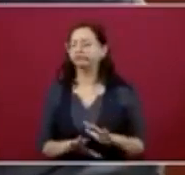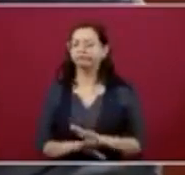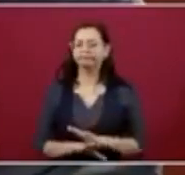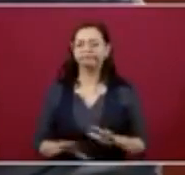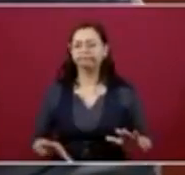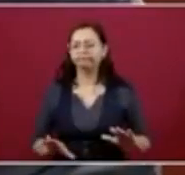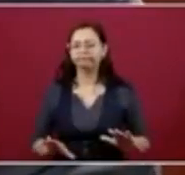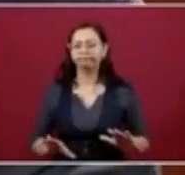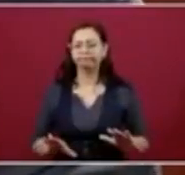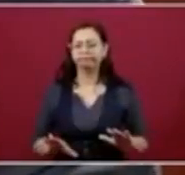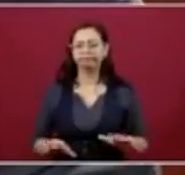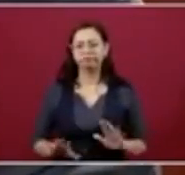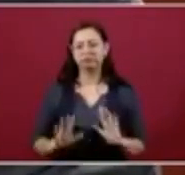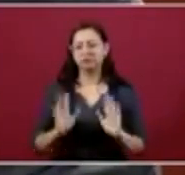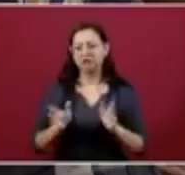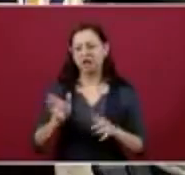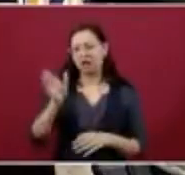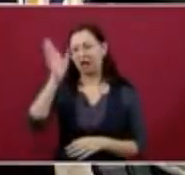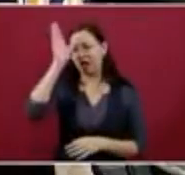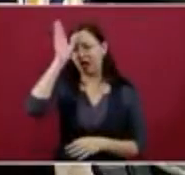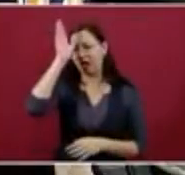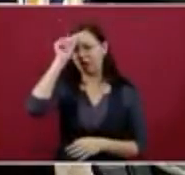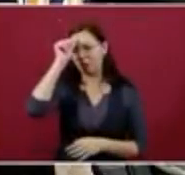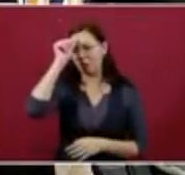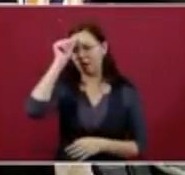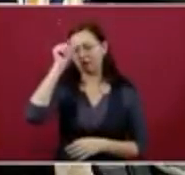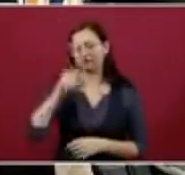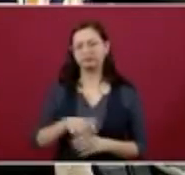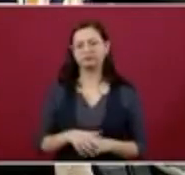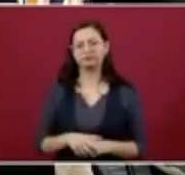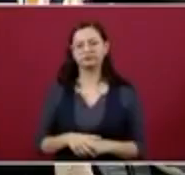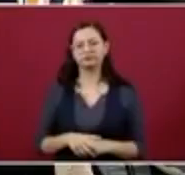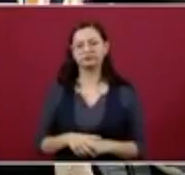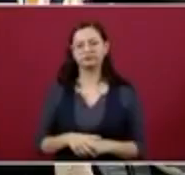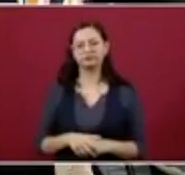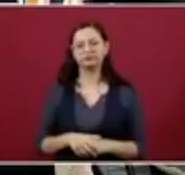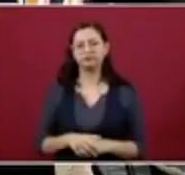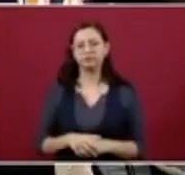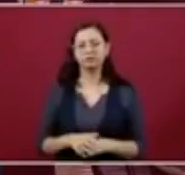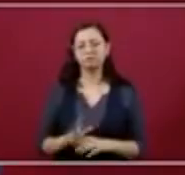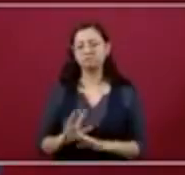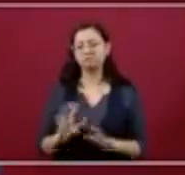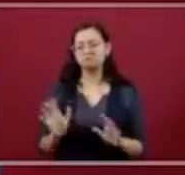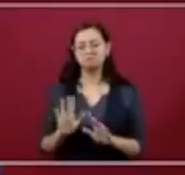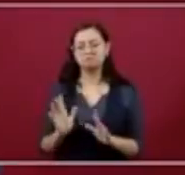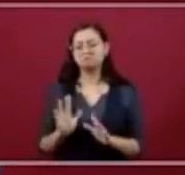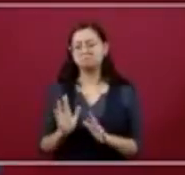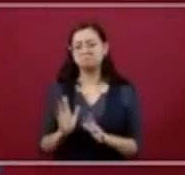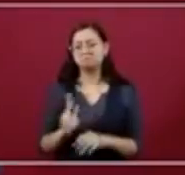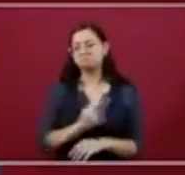Ese fue el acuerdo, que no iba a haber ninguna excepción.